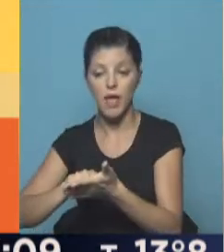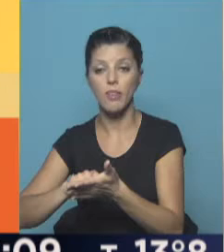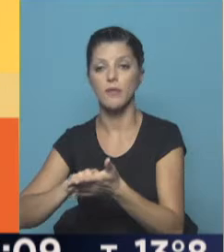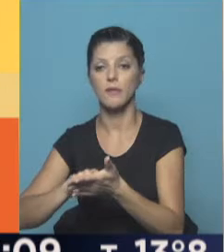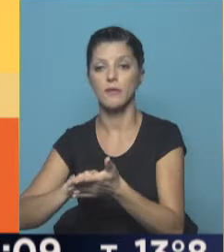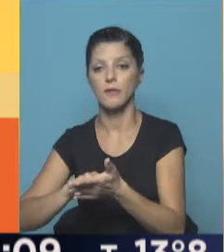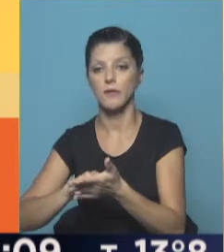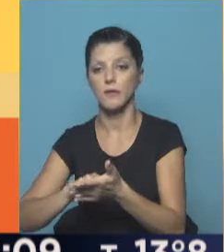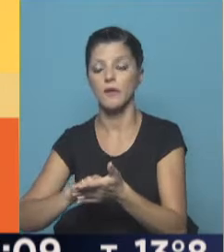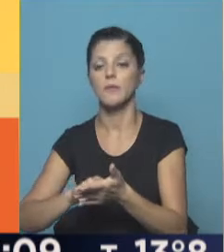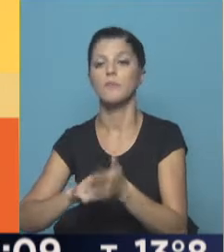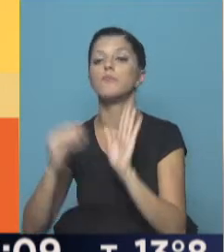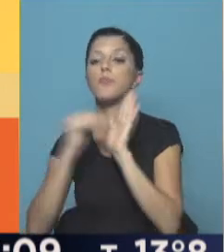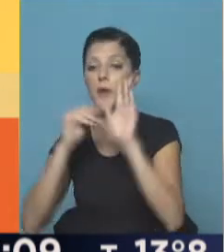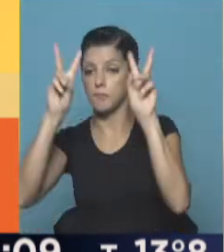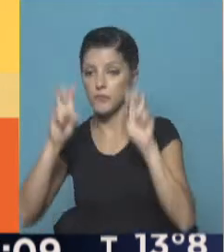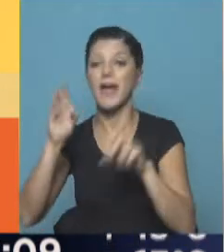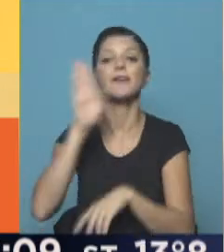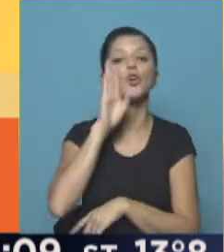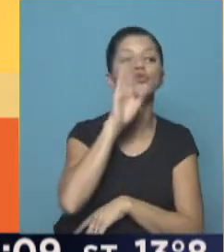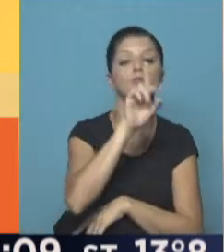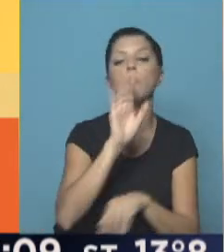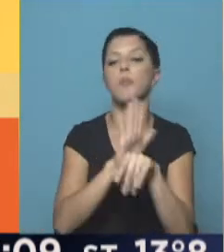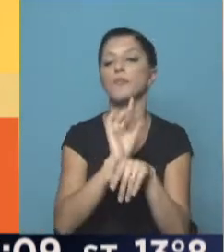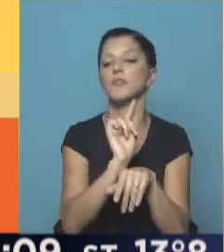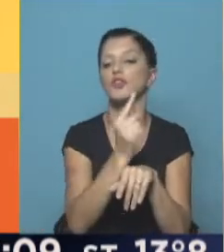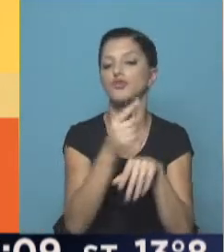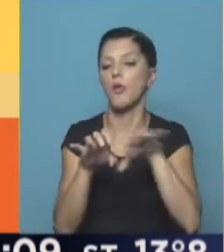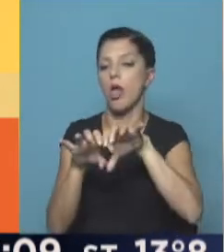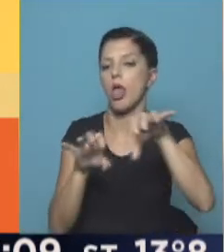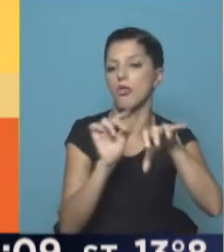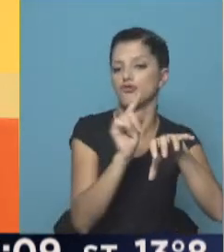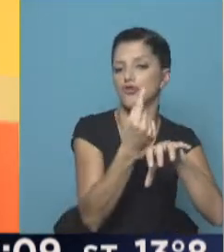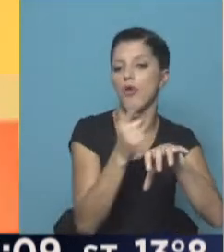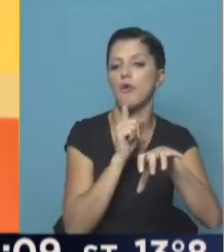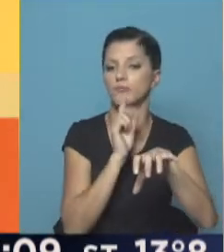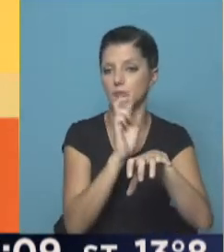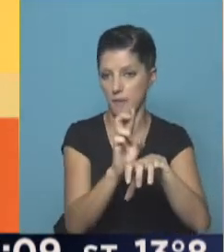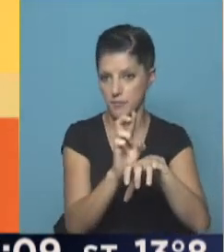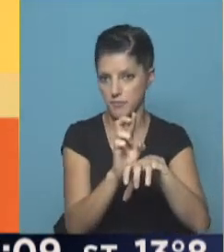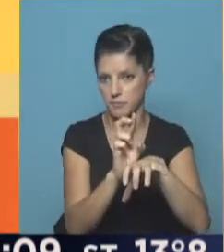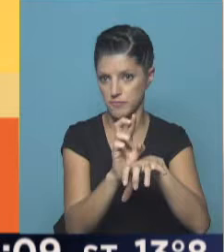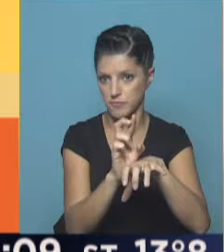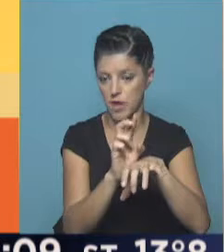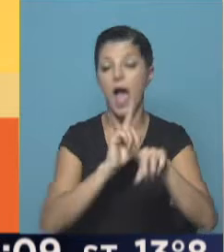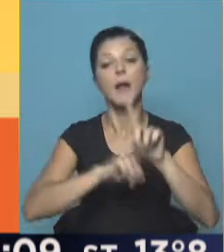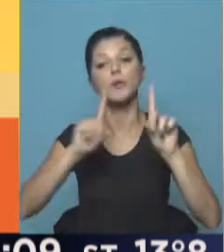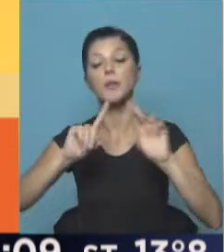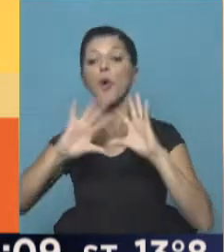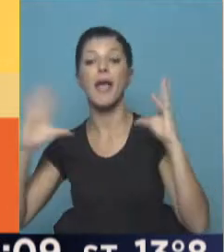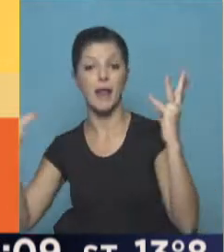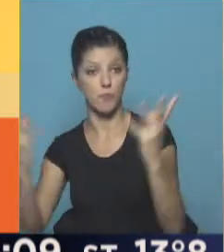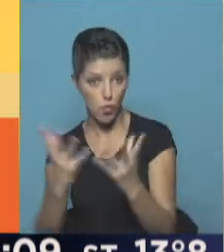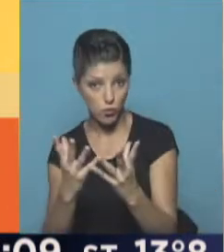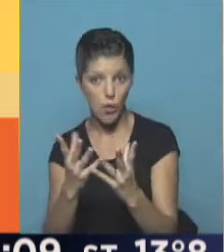con un Estados Unidos aislado, un Estados Unidos, un Trump que queda solo en un mundo donde, por ejemplo,